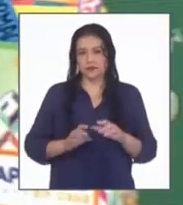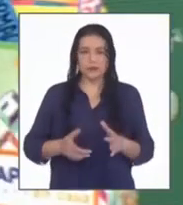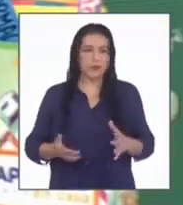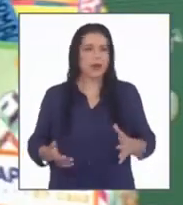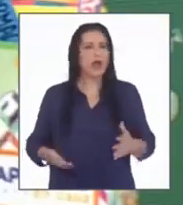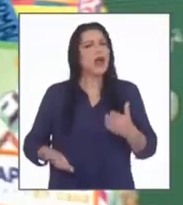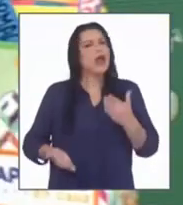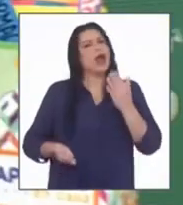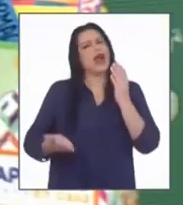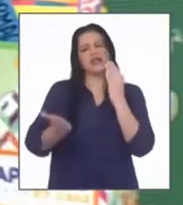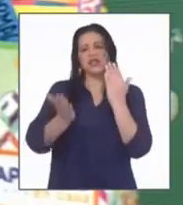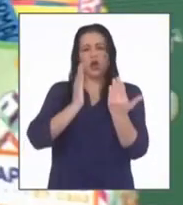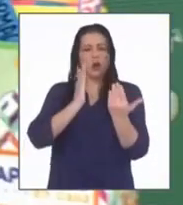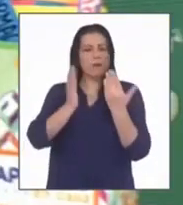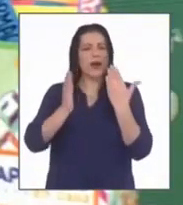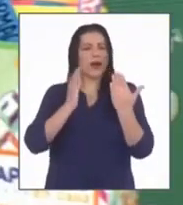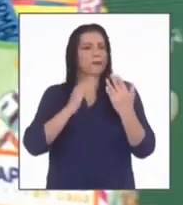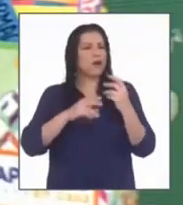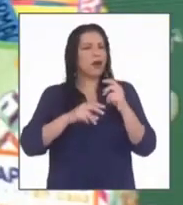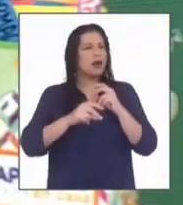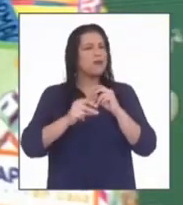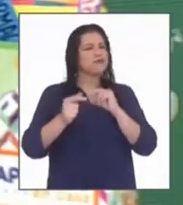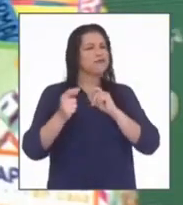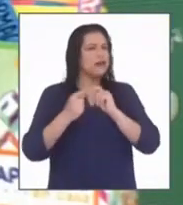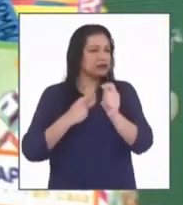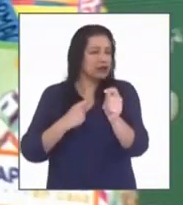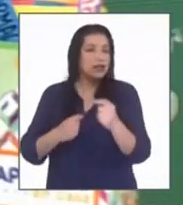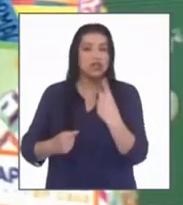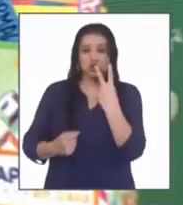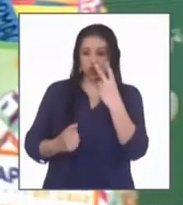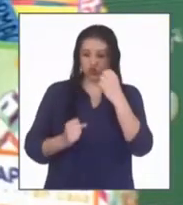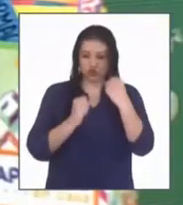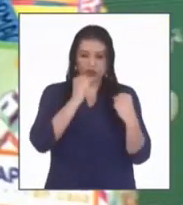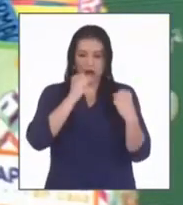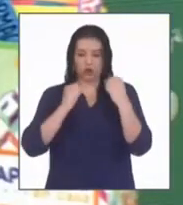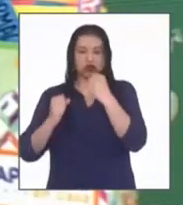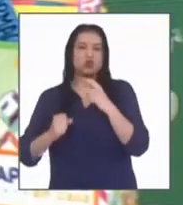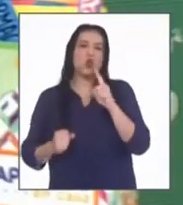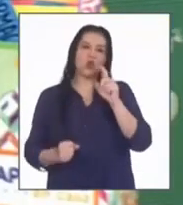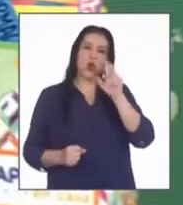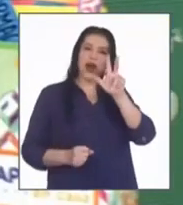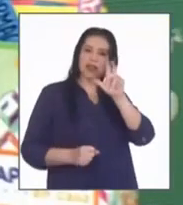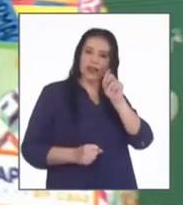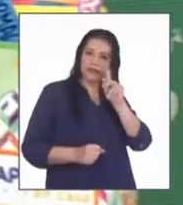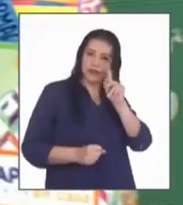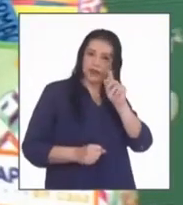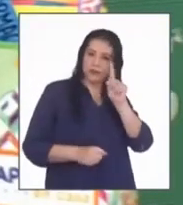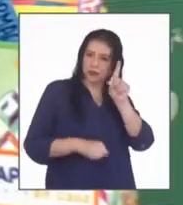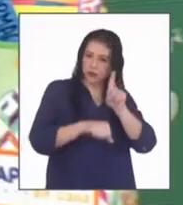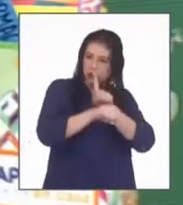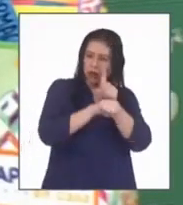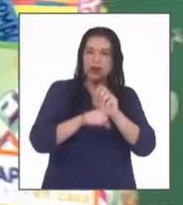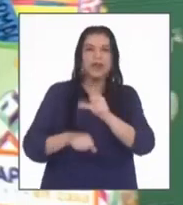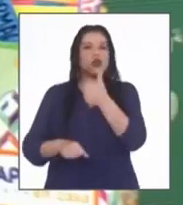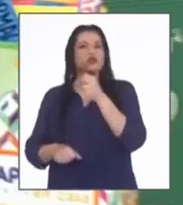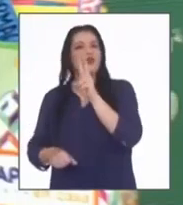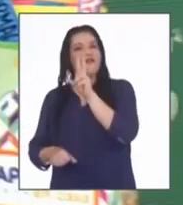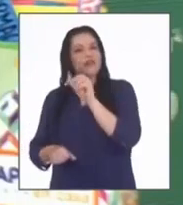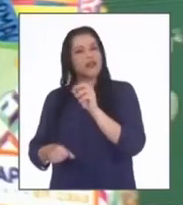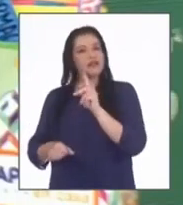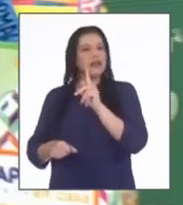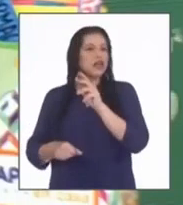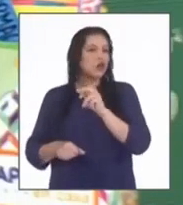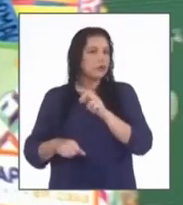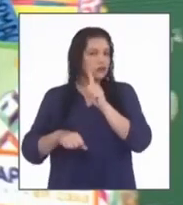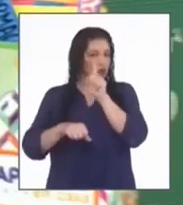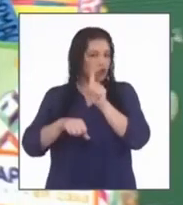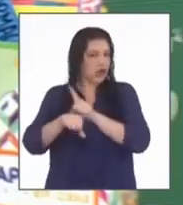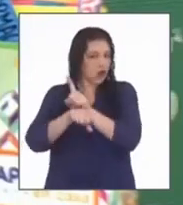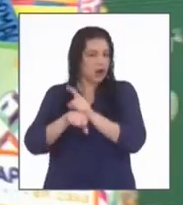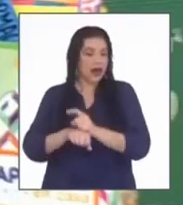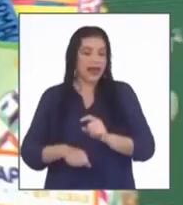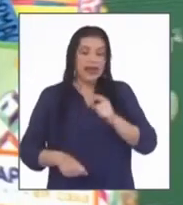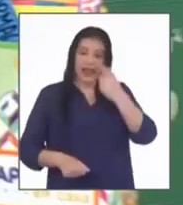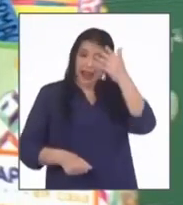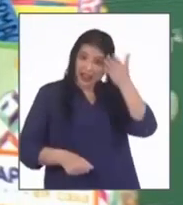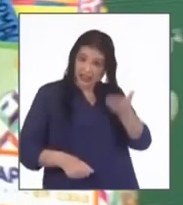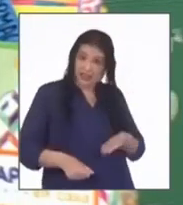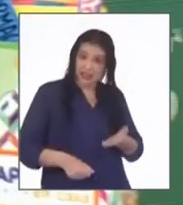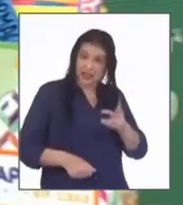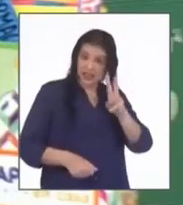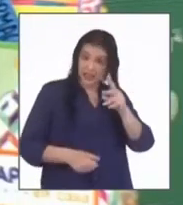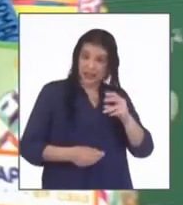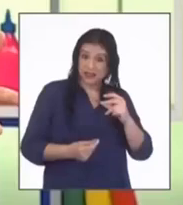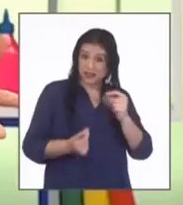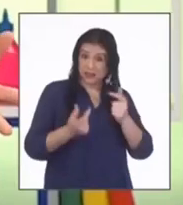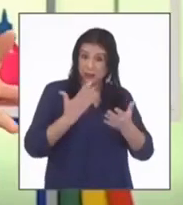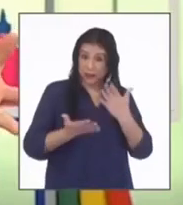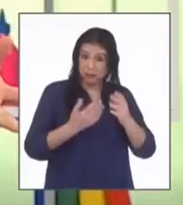Y si comparamos la velocidad de dos vehículos, uno a 30 kilómetros por hora y el otro a 20 kilómetros por hora, el de 30 kilómetros por hora